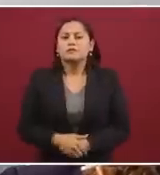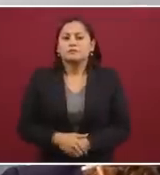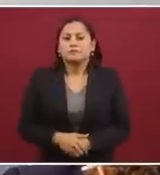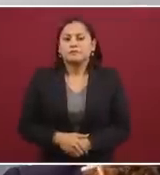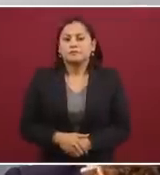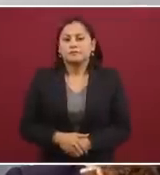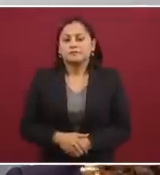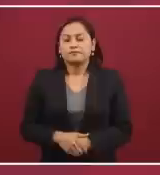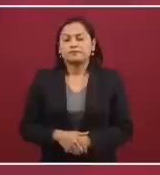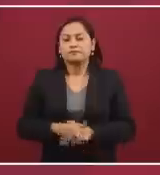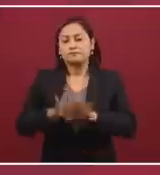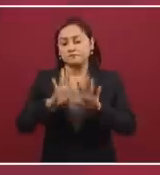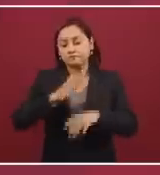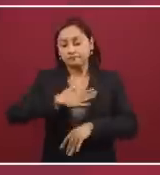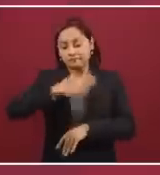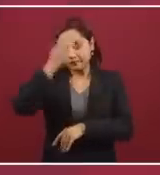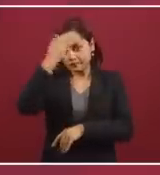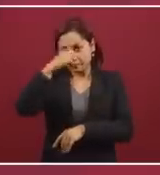alentarse